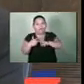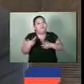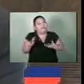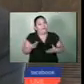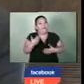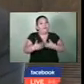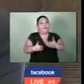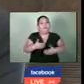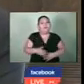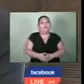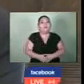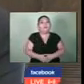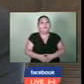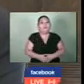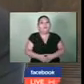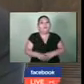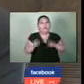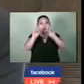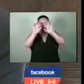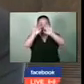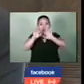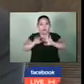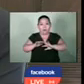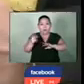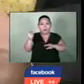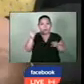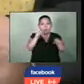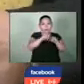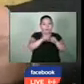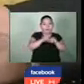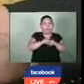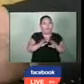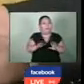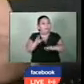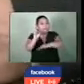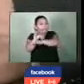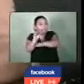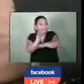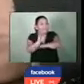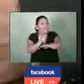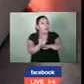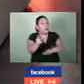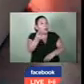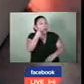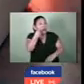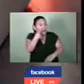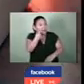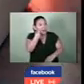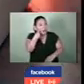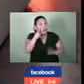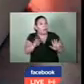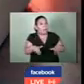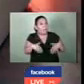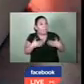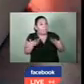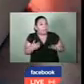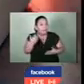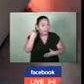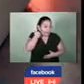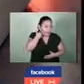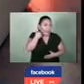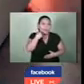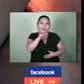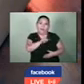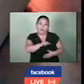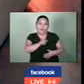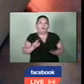es el proceso. Las reciben, las usan y se transfieren el dinero. La recomendación principal es tener mucho cuidado para no llegar a este